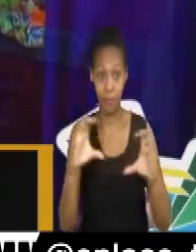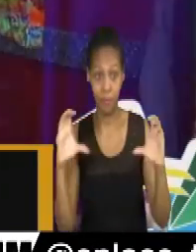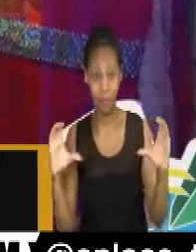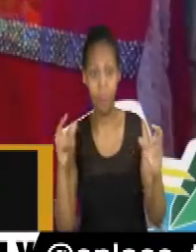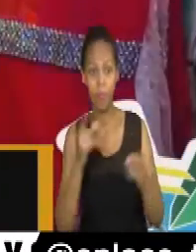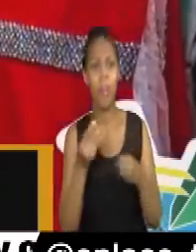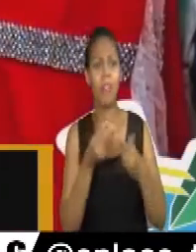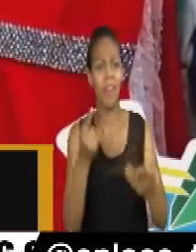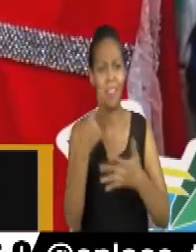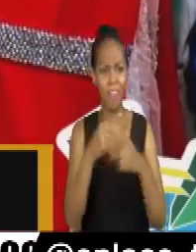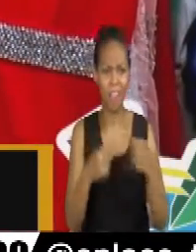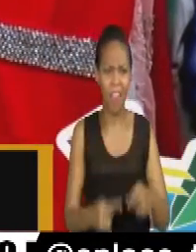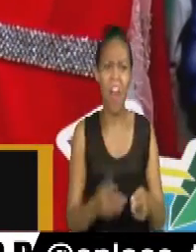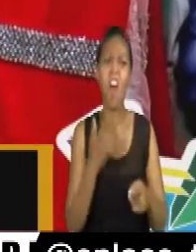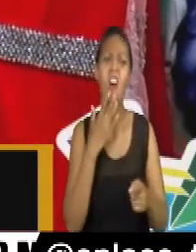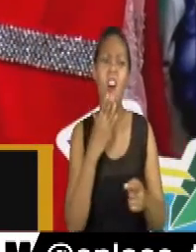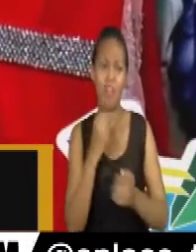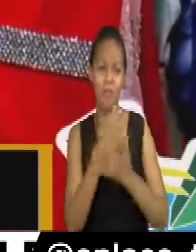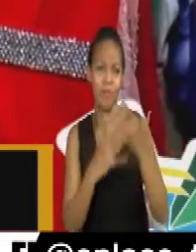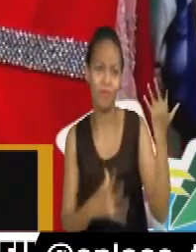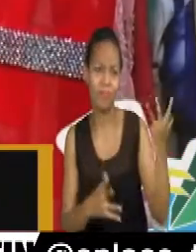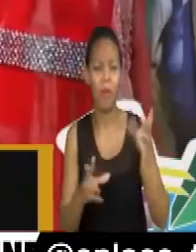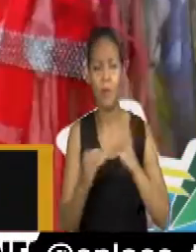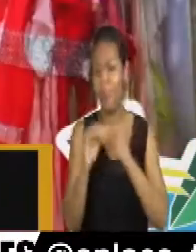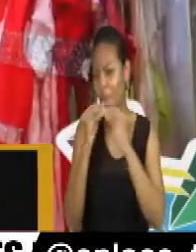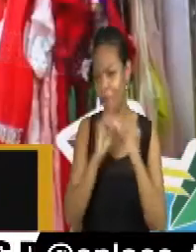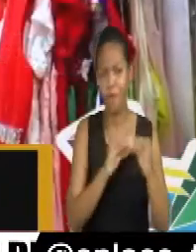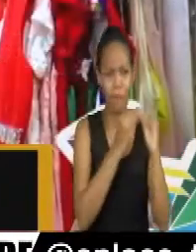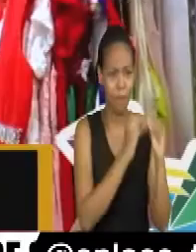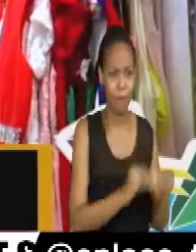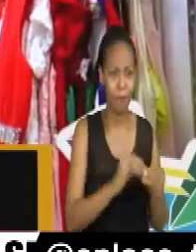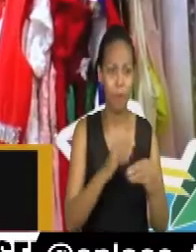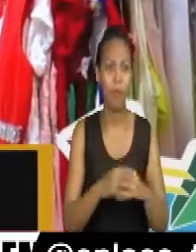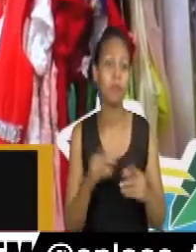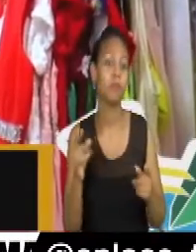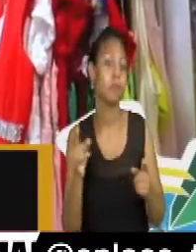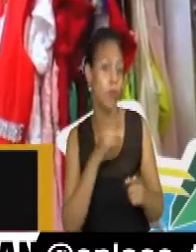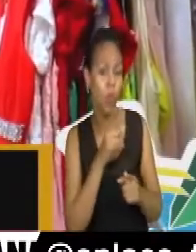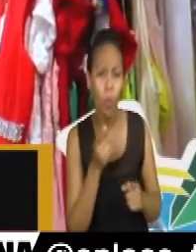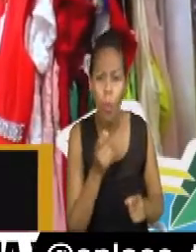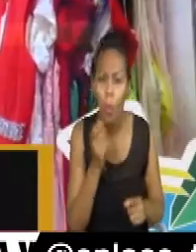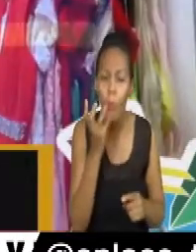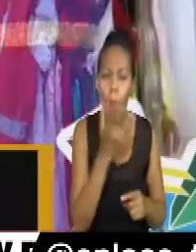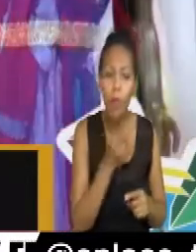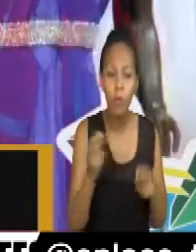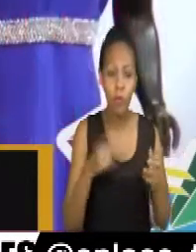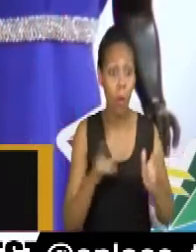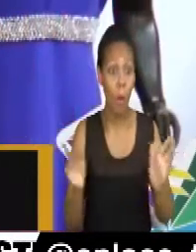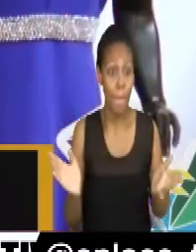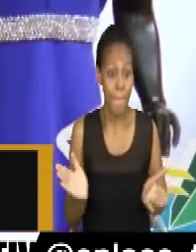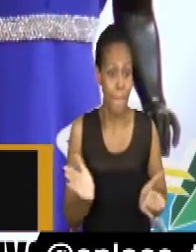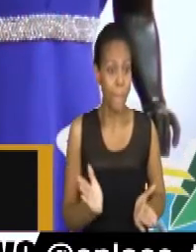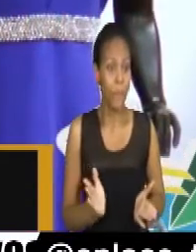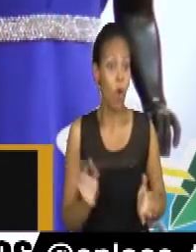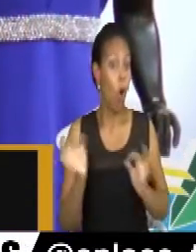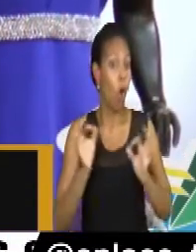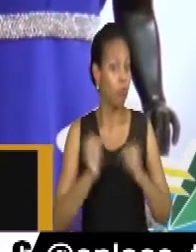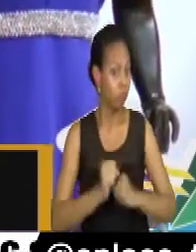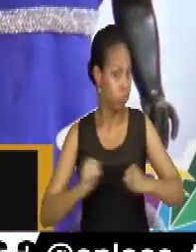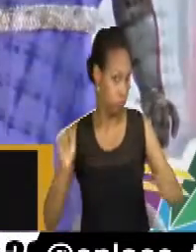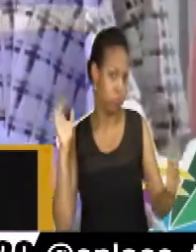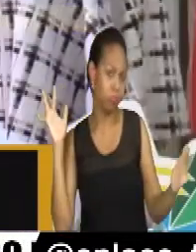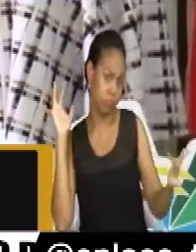variedad en colores, telas y estilos, desde tallas pequeñas hasta las tallas más grandes. Lucir bien no